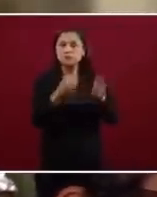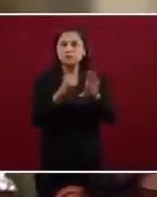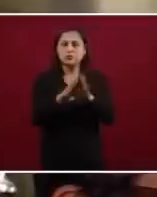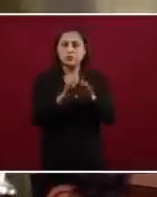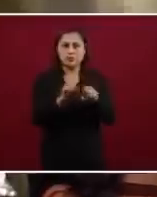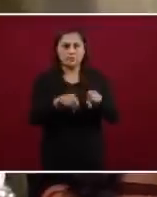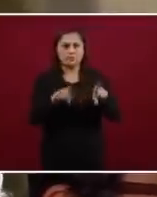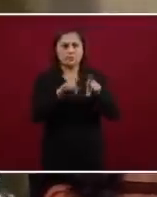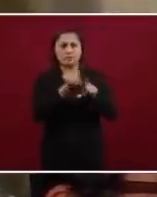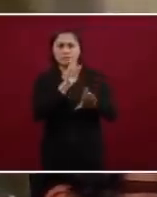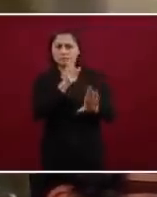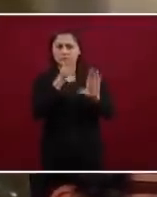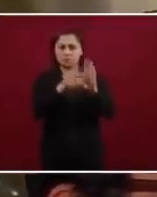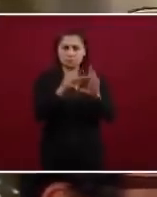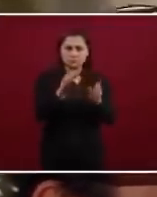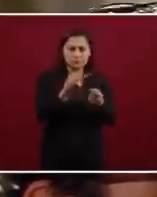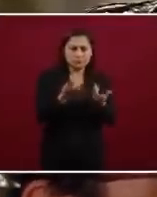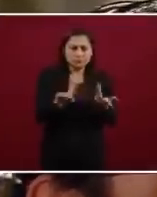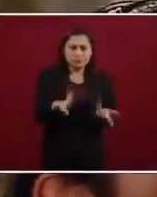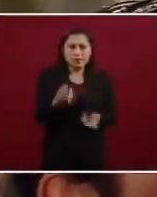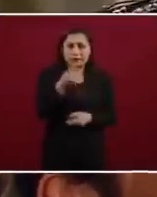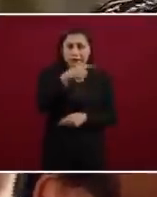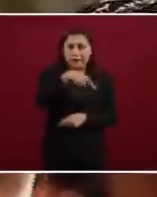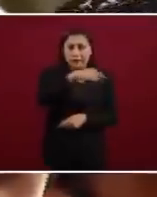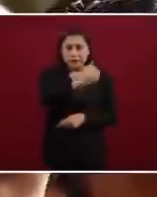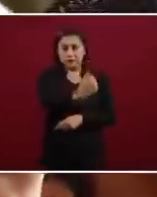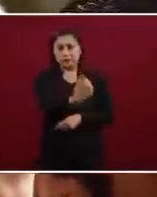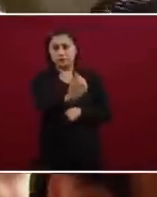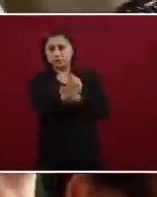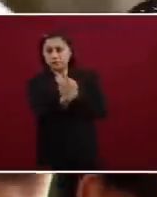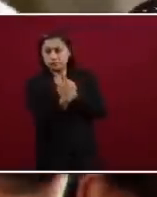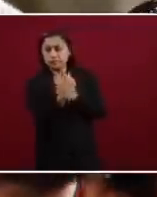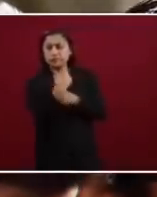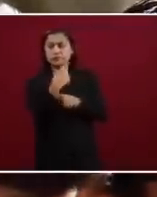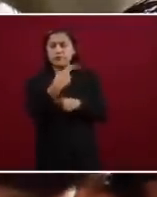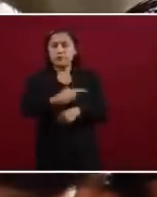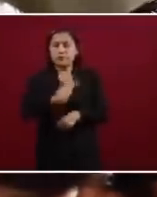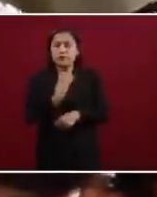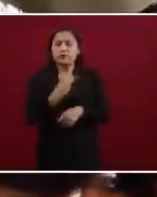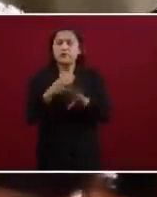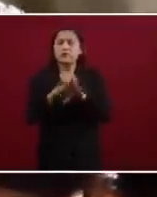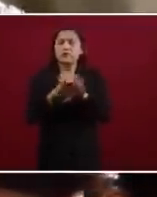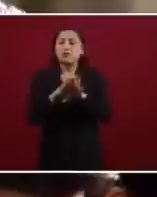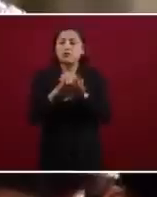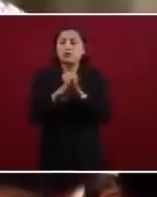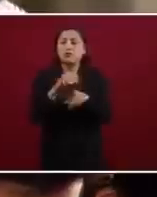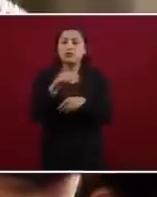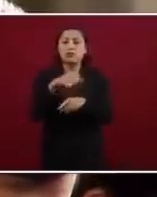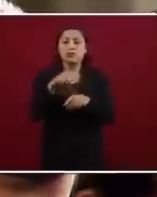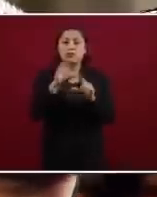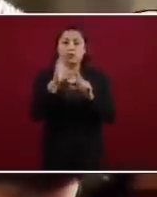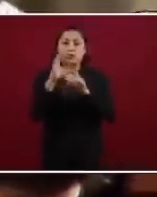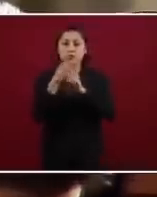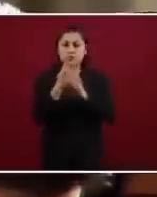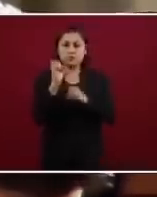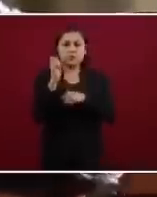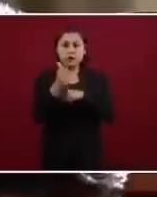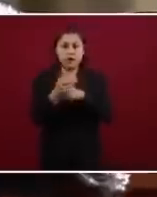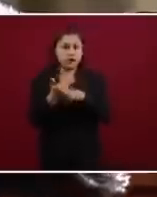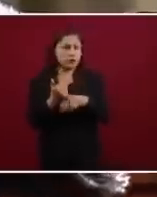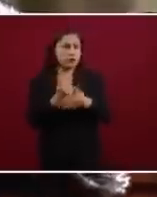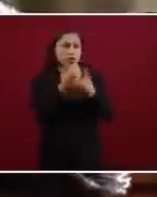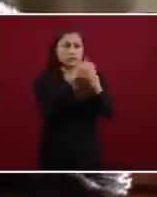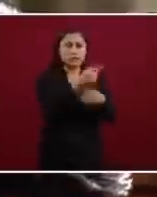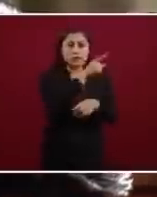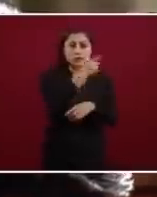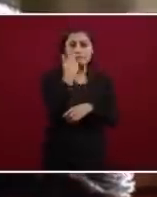querían saber si habrá alguna comisión especial porque ellos pues quieren regresar a su país. Esas serían